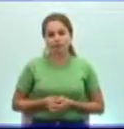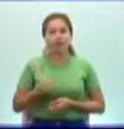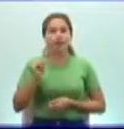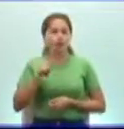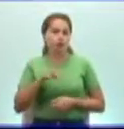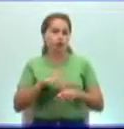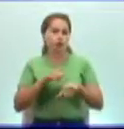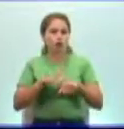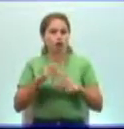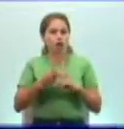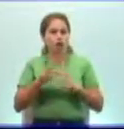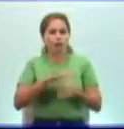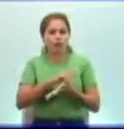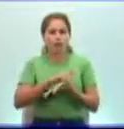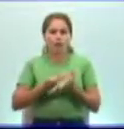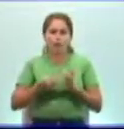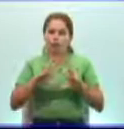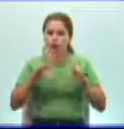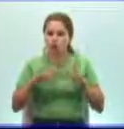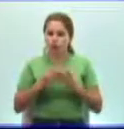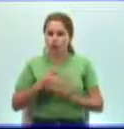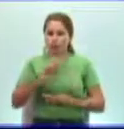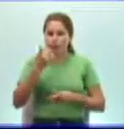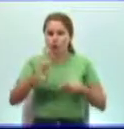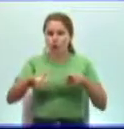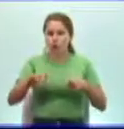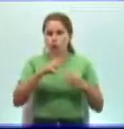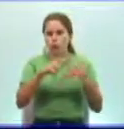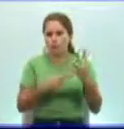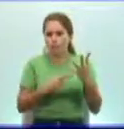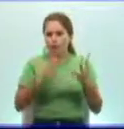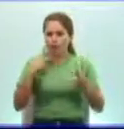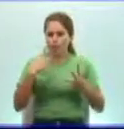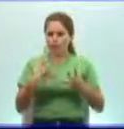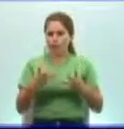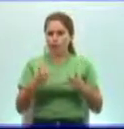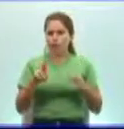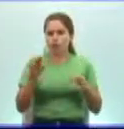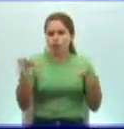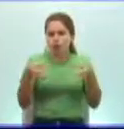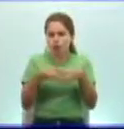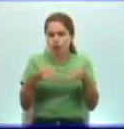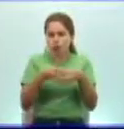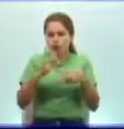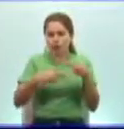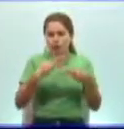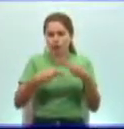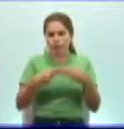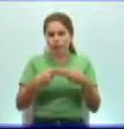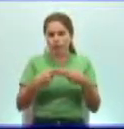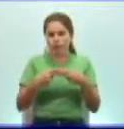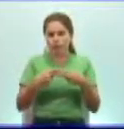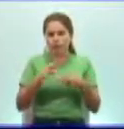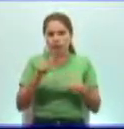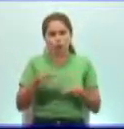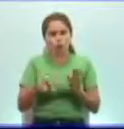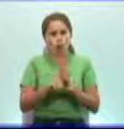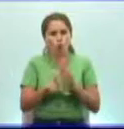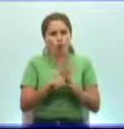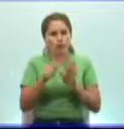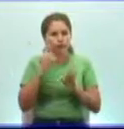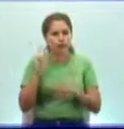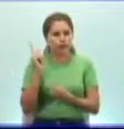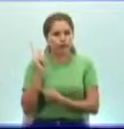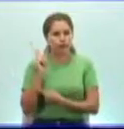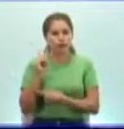tiempo para que tomen nota de esta expresión, pero hay otros elementos de importancia como especie de un resumen que vamos a hacer con la ley de Ohm y que vamos a